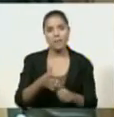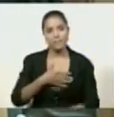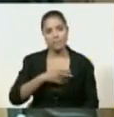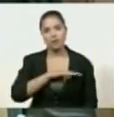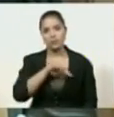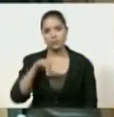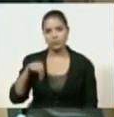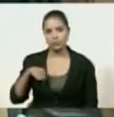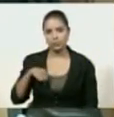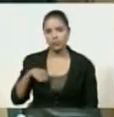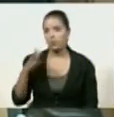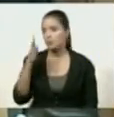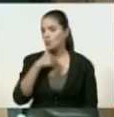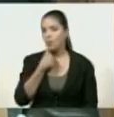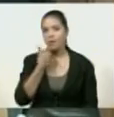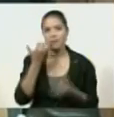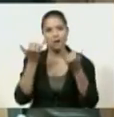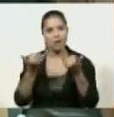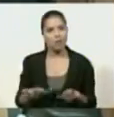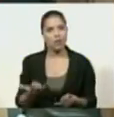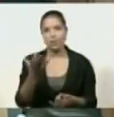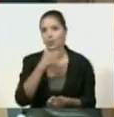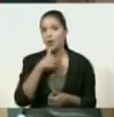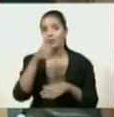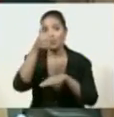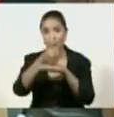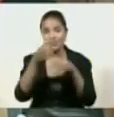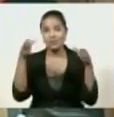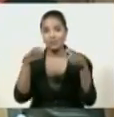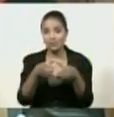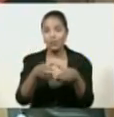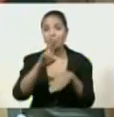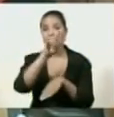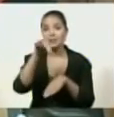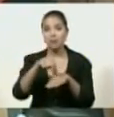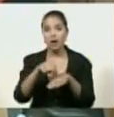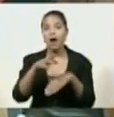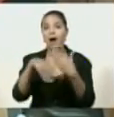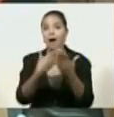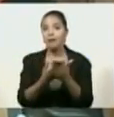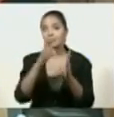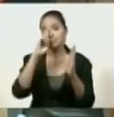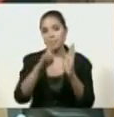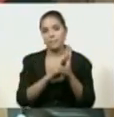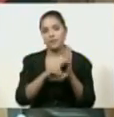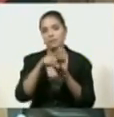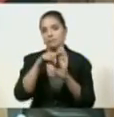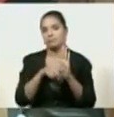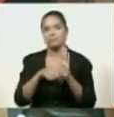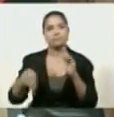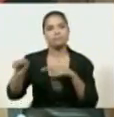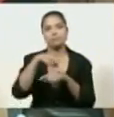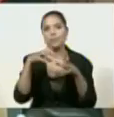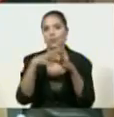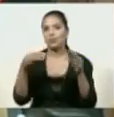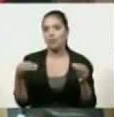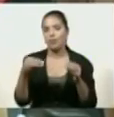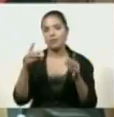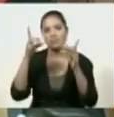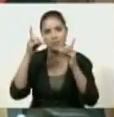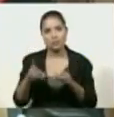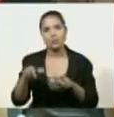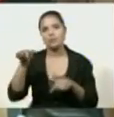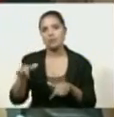nosotros no hay actualmente una junta directiva de la Asamblea Nacional hasta que no se cumpla con las previsiones hechas por esta